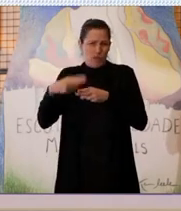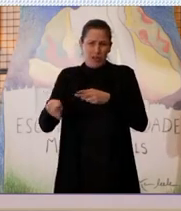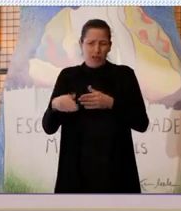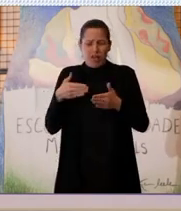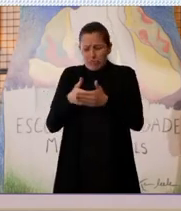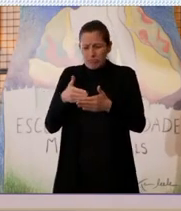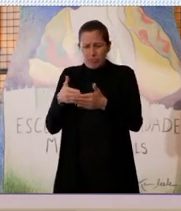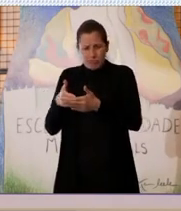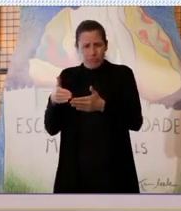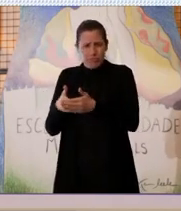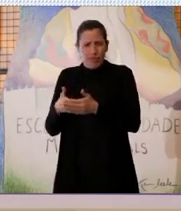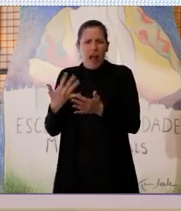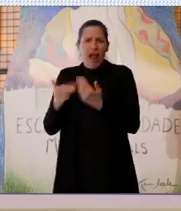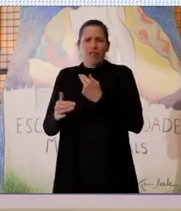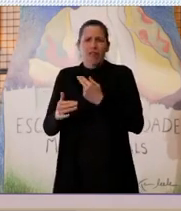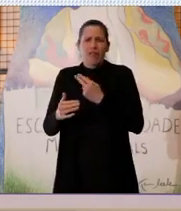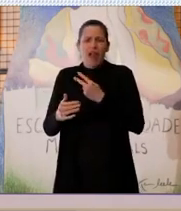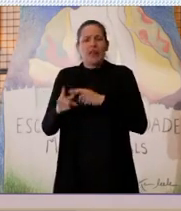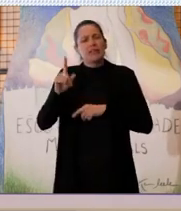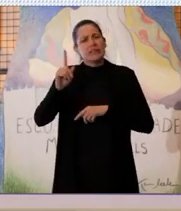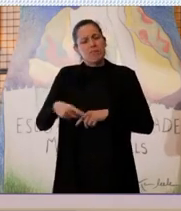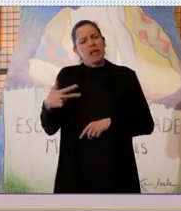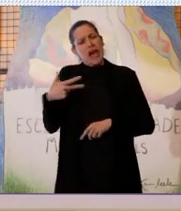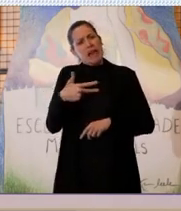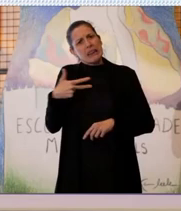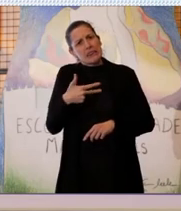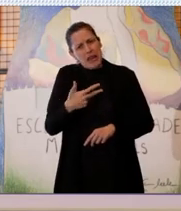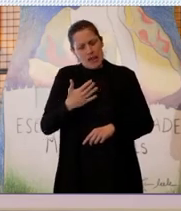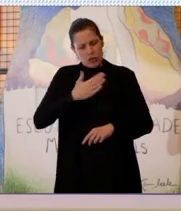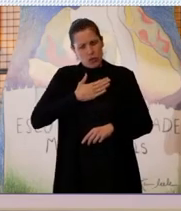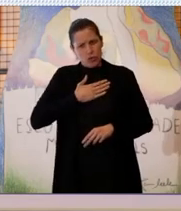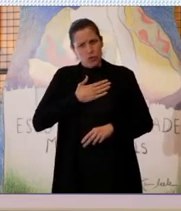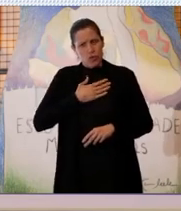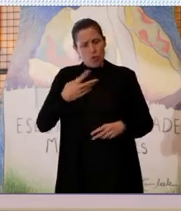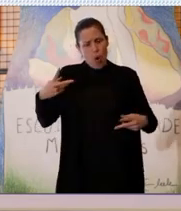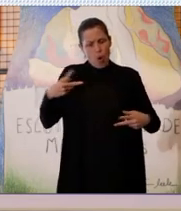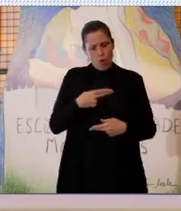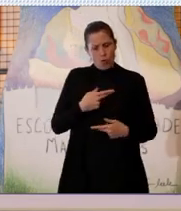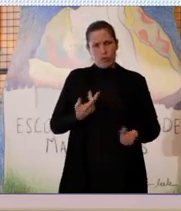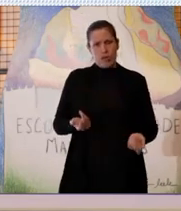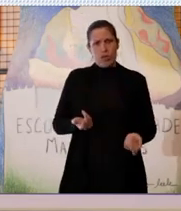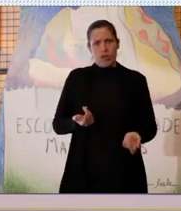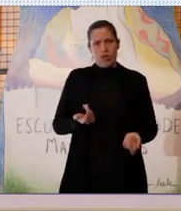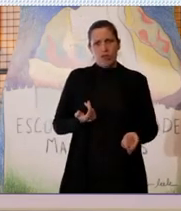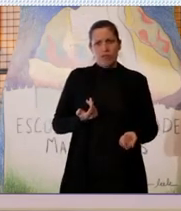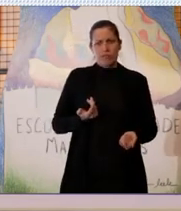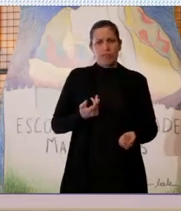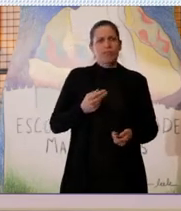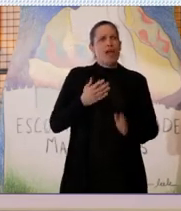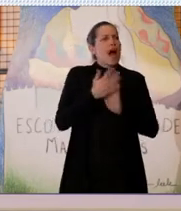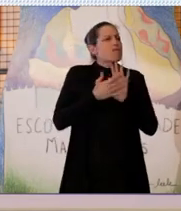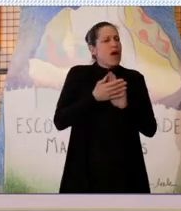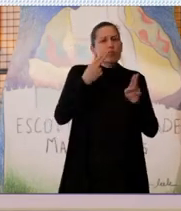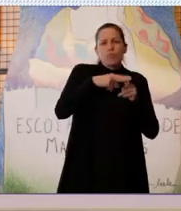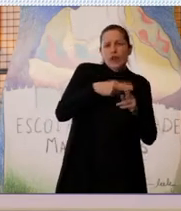cercenan nuestros derechos políticos no solamente es un tratamiento desigual una política machista no es